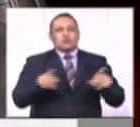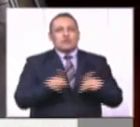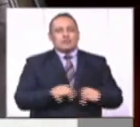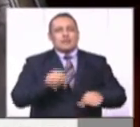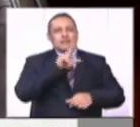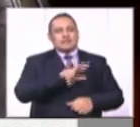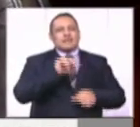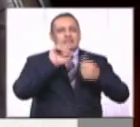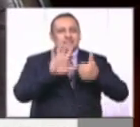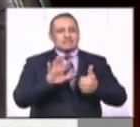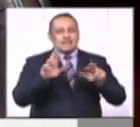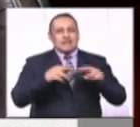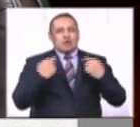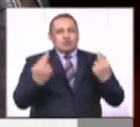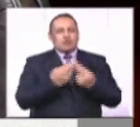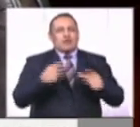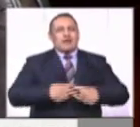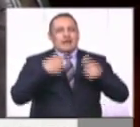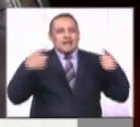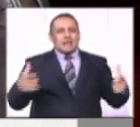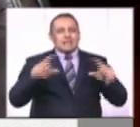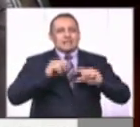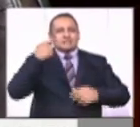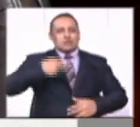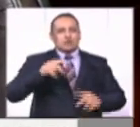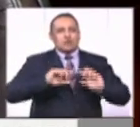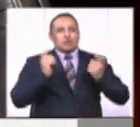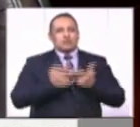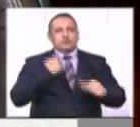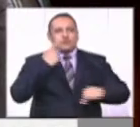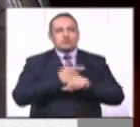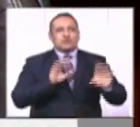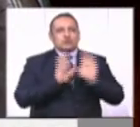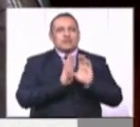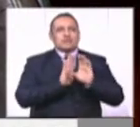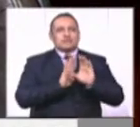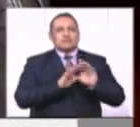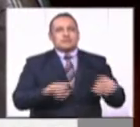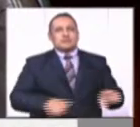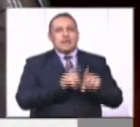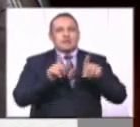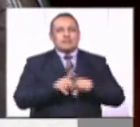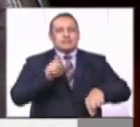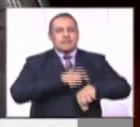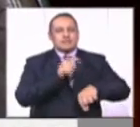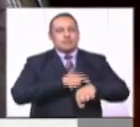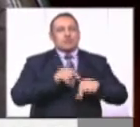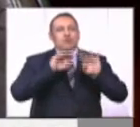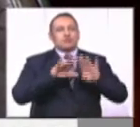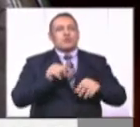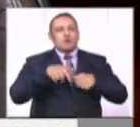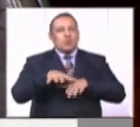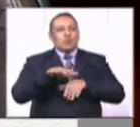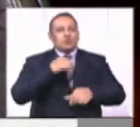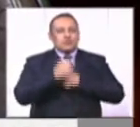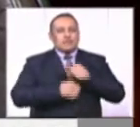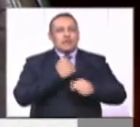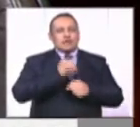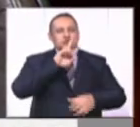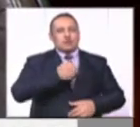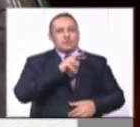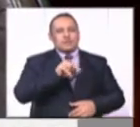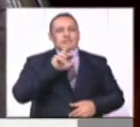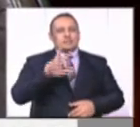36 sesión extraordinaria de la subcomisión de acusaciones constitucionales de fecha 9 de julio de